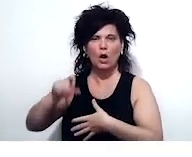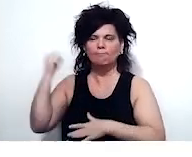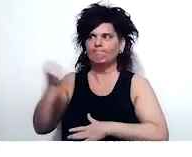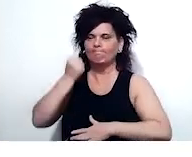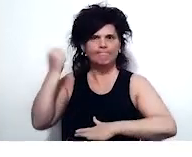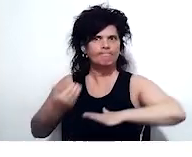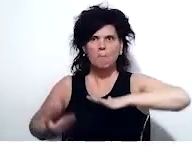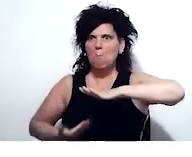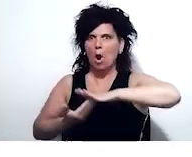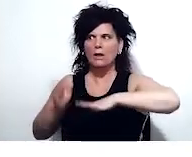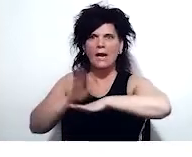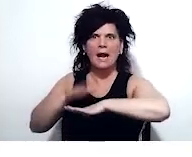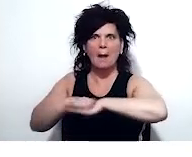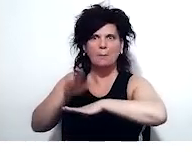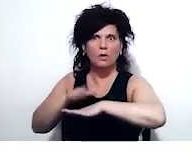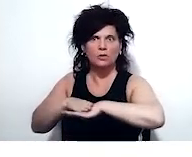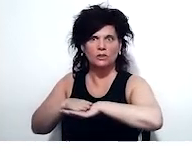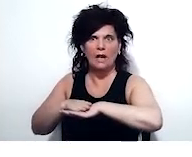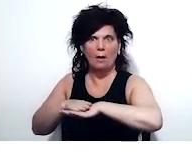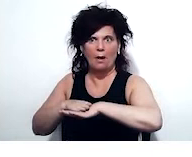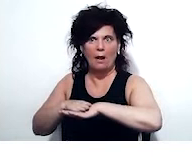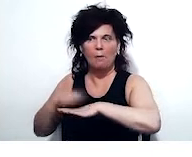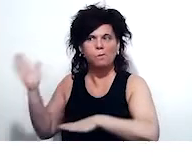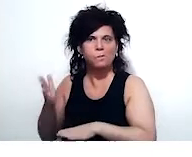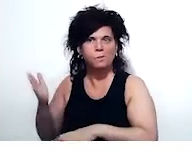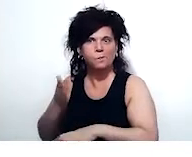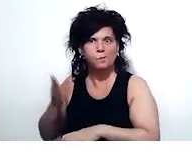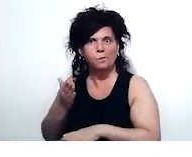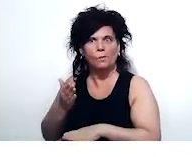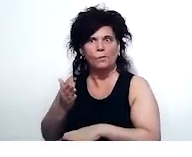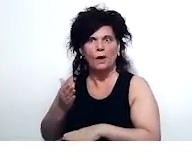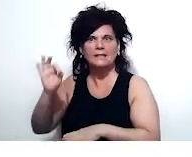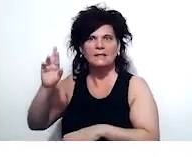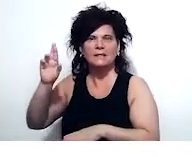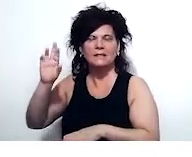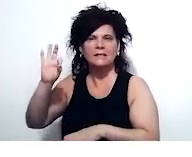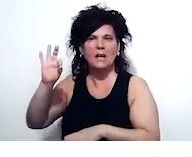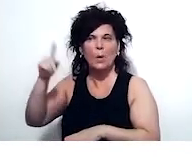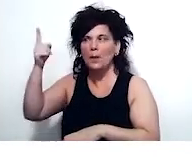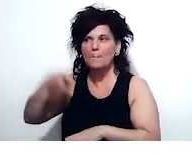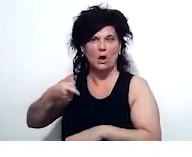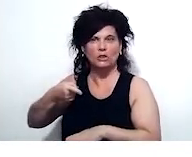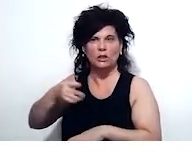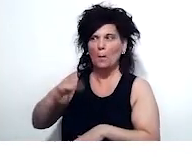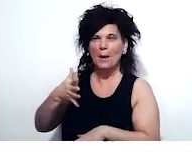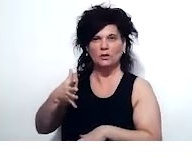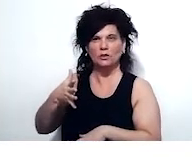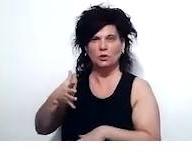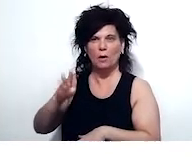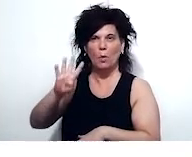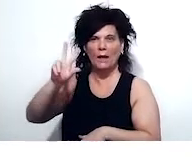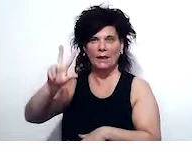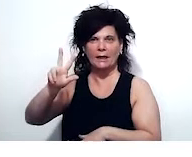súper importante. Son responsables de la producción de más del 50% de los alimentos de la región y más o menos